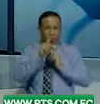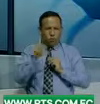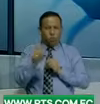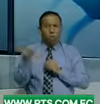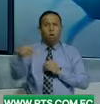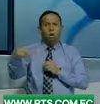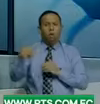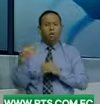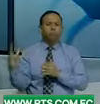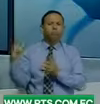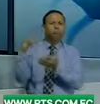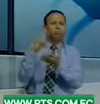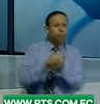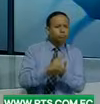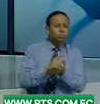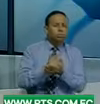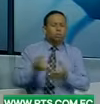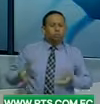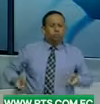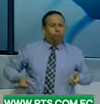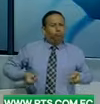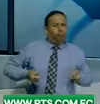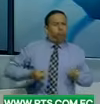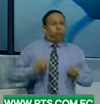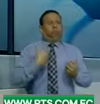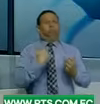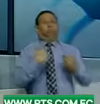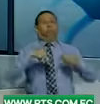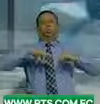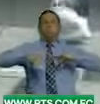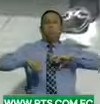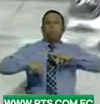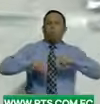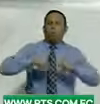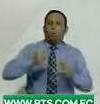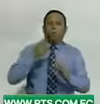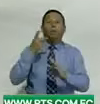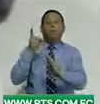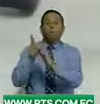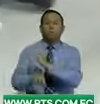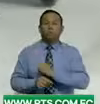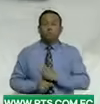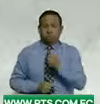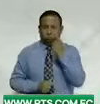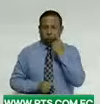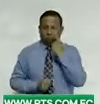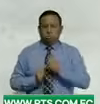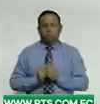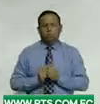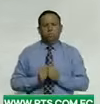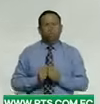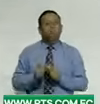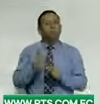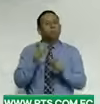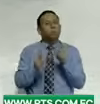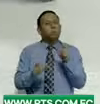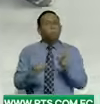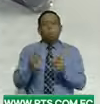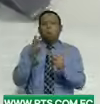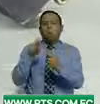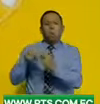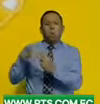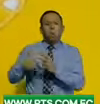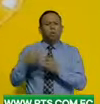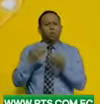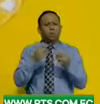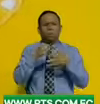de sus maletas al salir del aeropuerto. El testimonio de las viajeras que no se conocen entre sí es